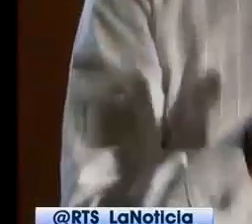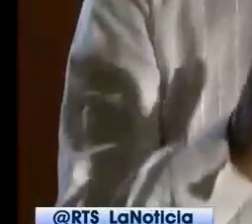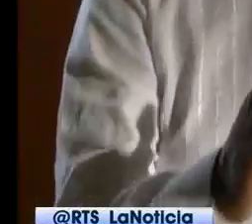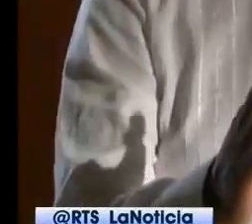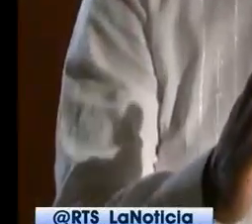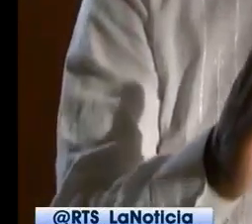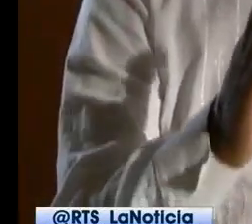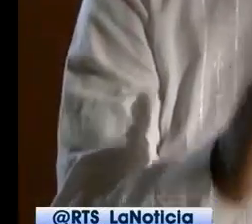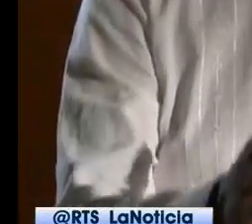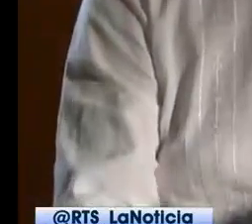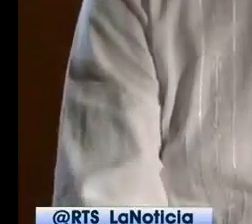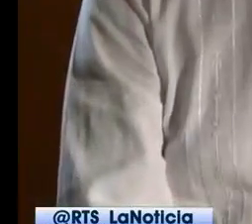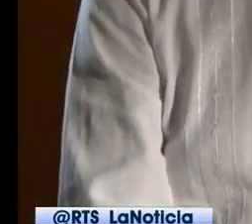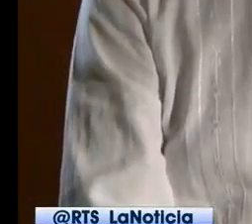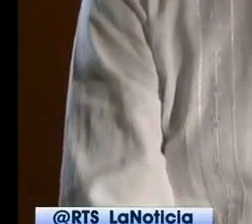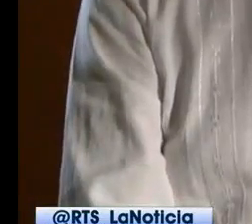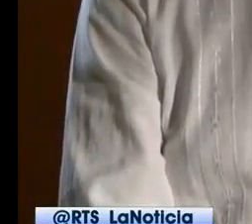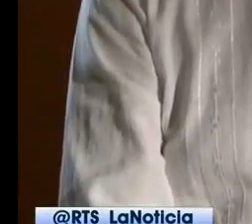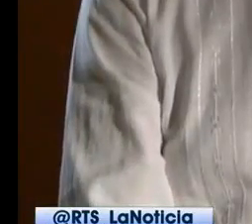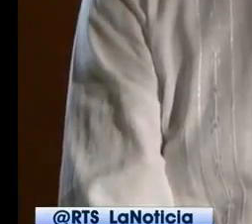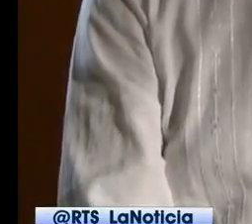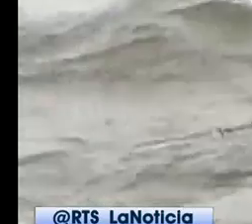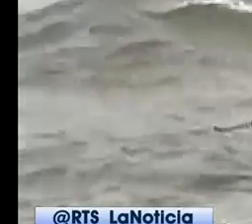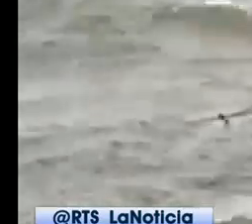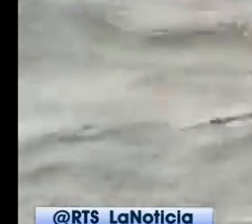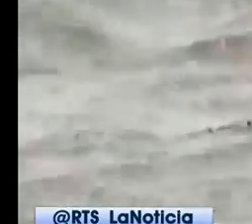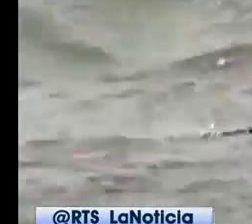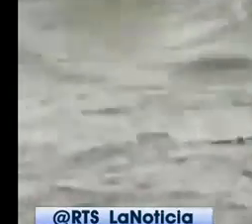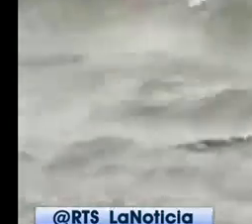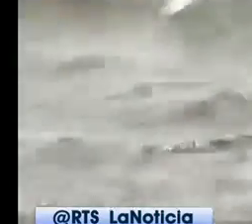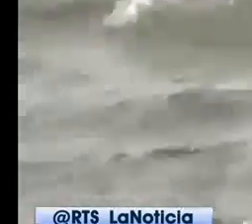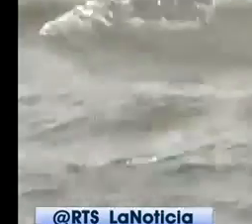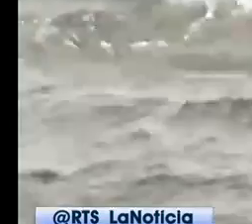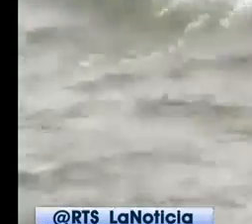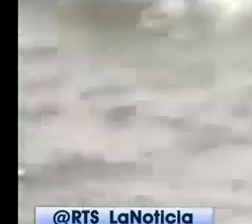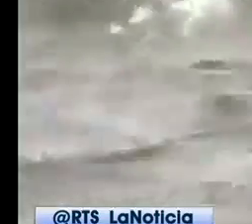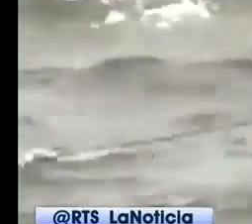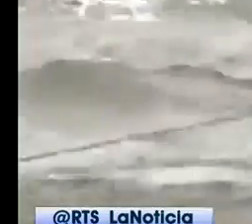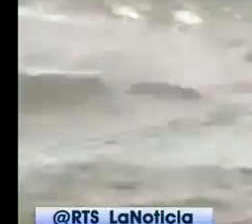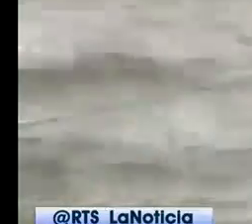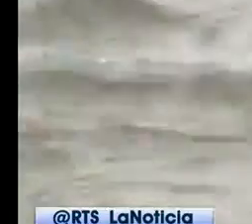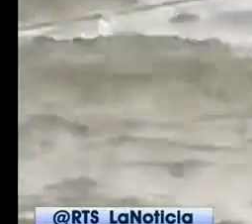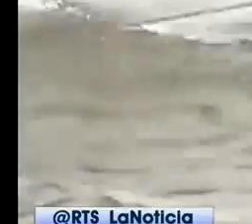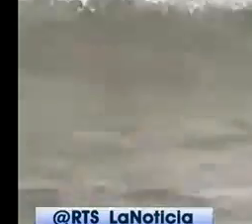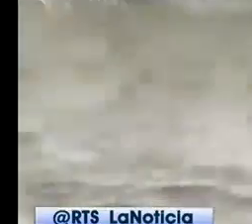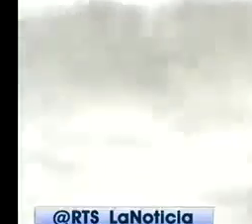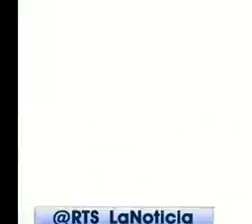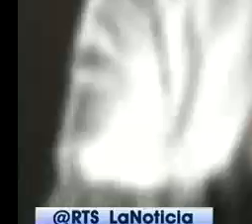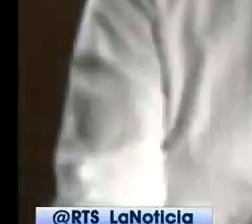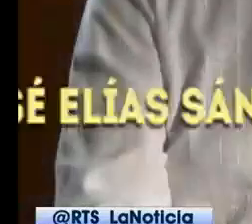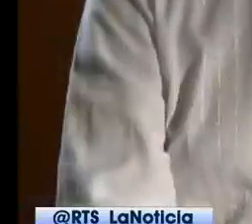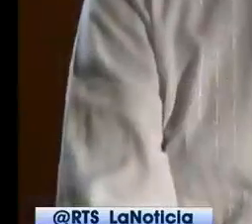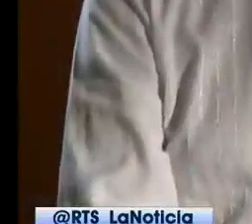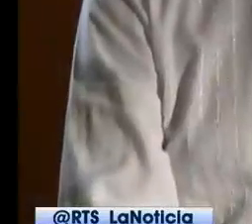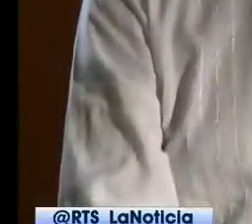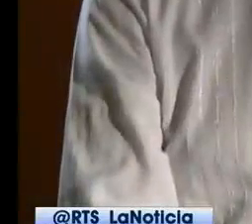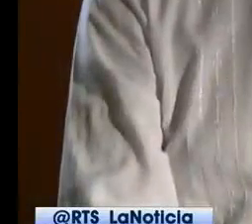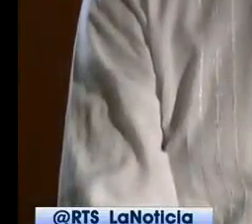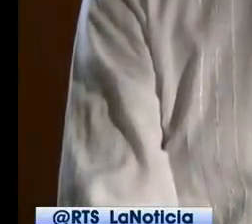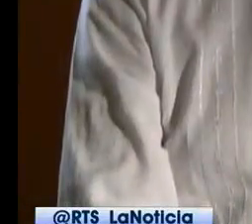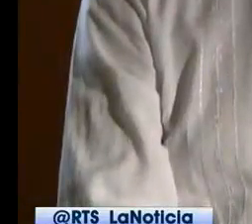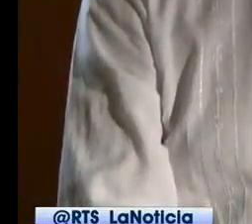Pues el cholo es un nativo, es un heredero de los ancestros nativos del litoral